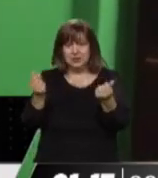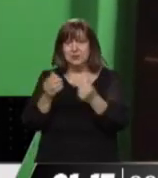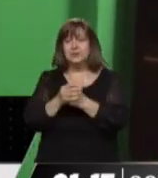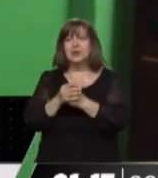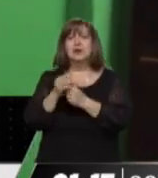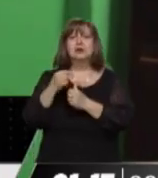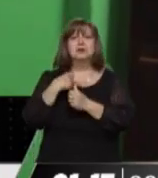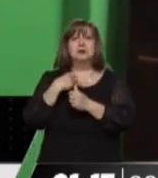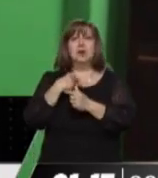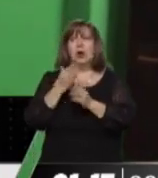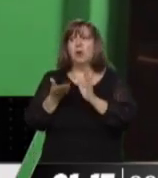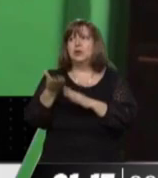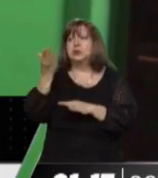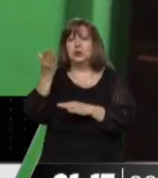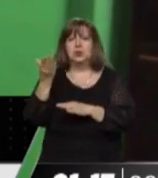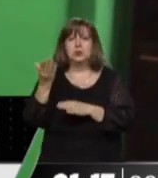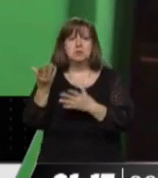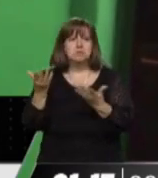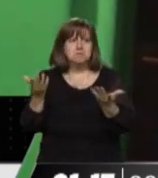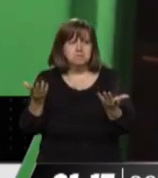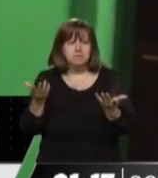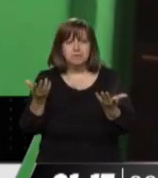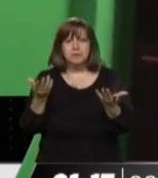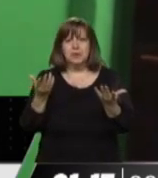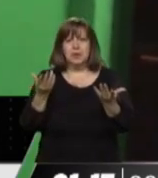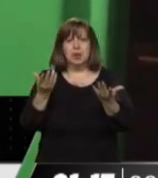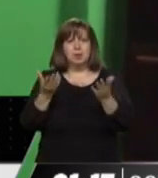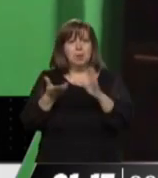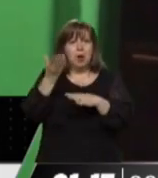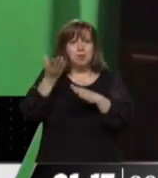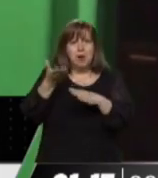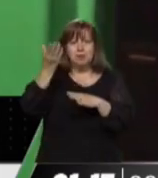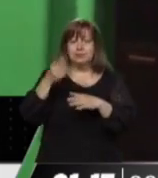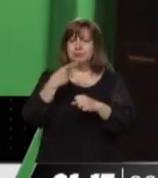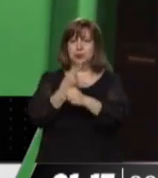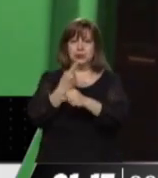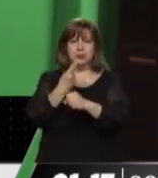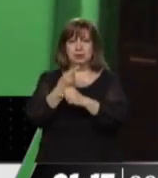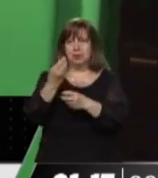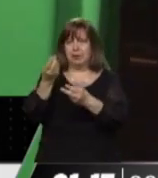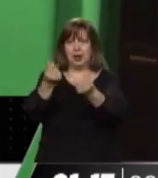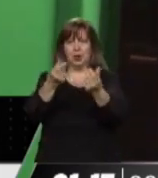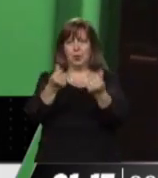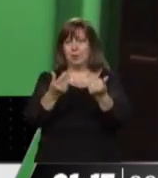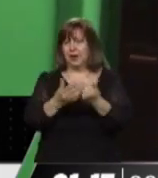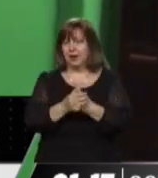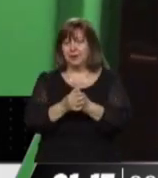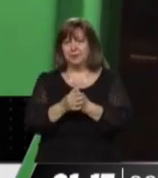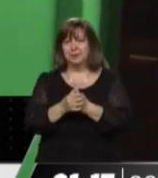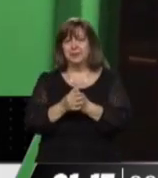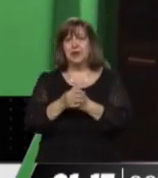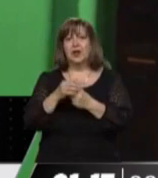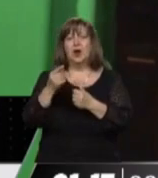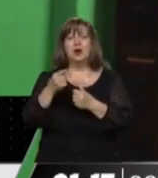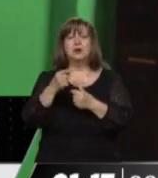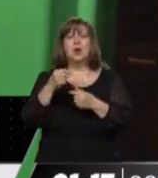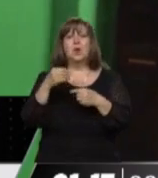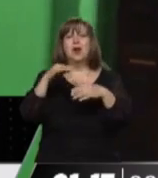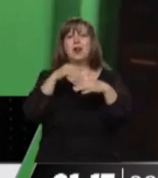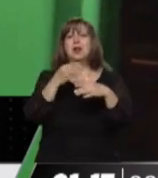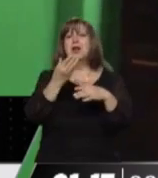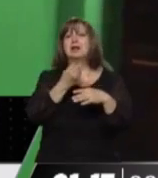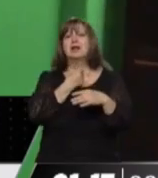podemos aumentar. Una, porque no les va a dar el bolsillo de los clientes. Y otra, que los otros bares no también venden. Están tratando de mantener los precios. Pero